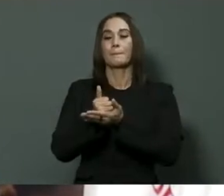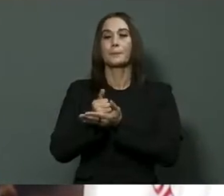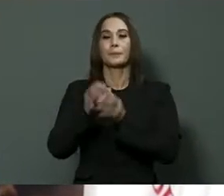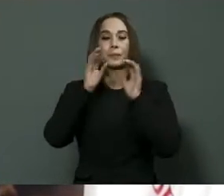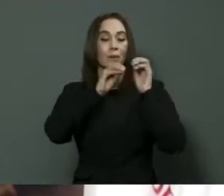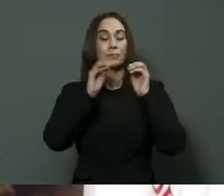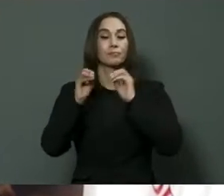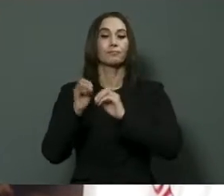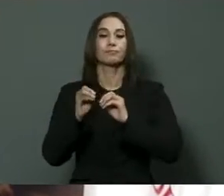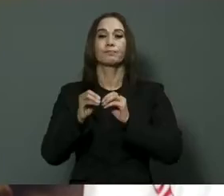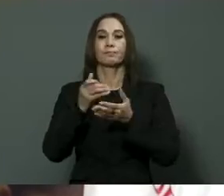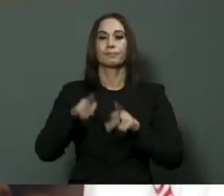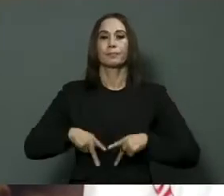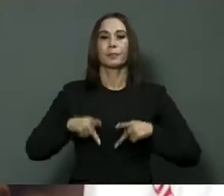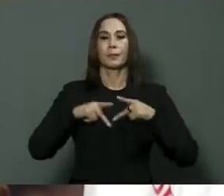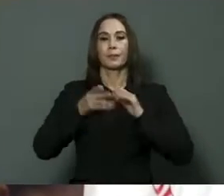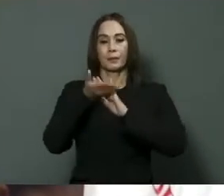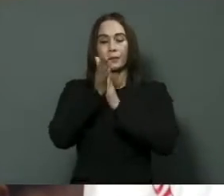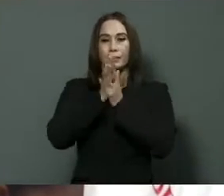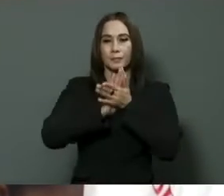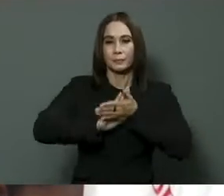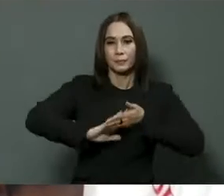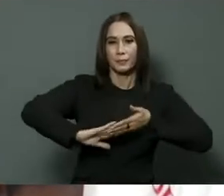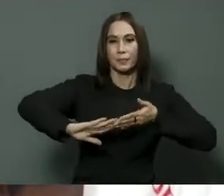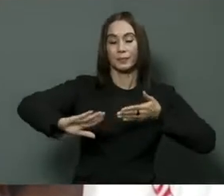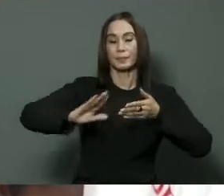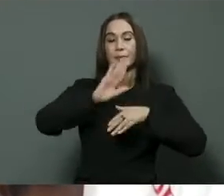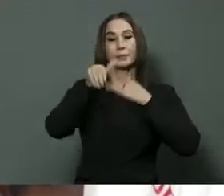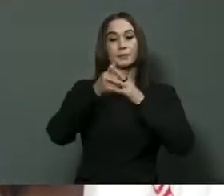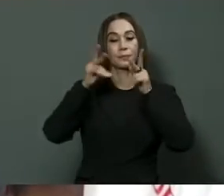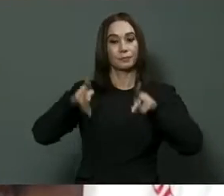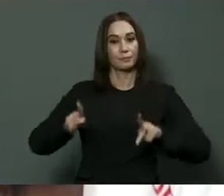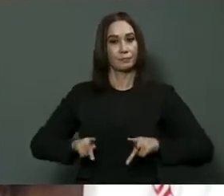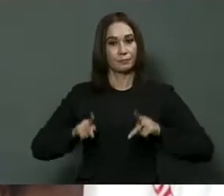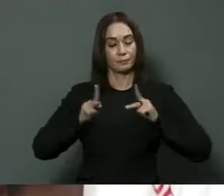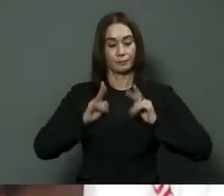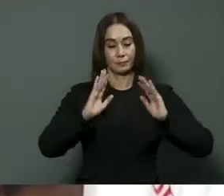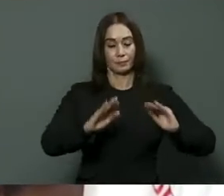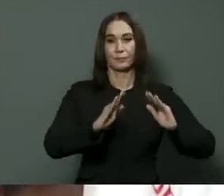pacífica entre los residentes de las comunidades.